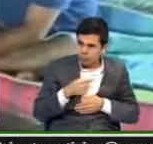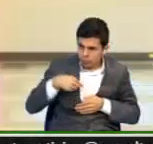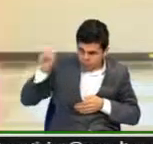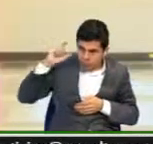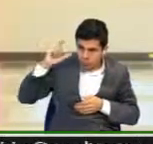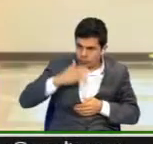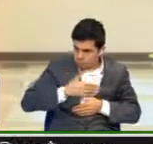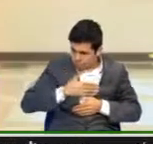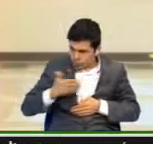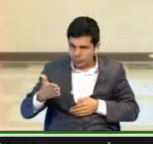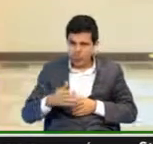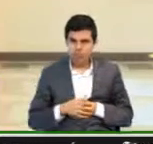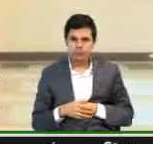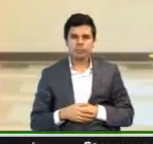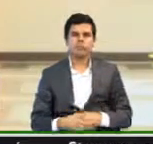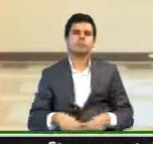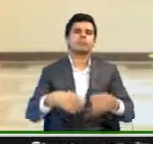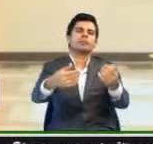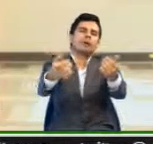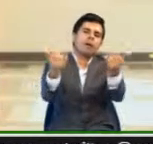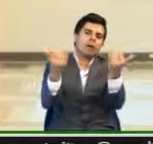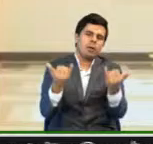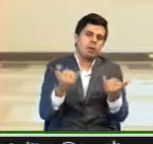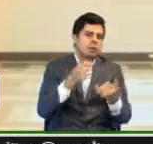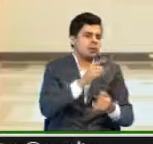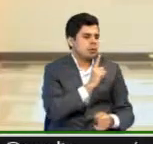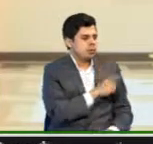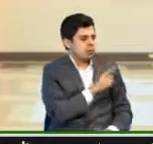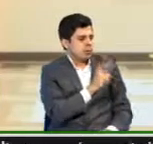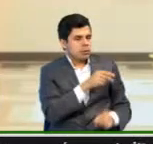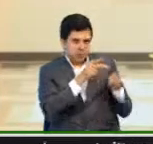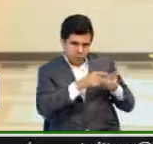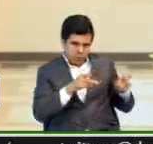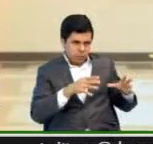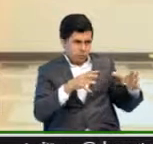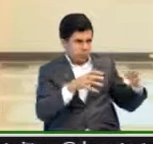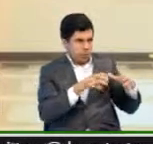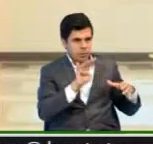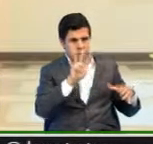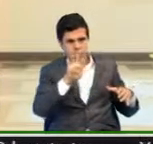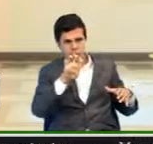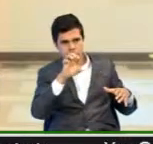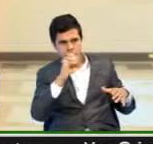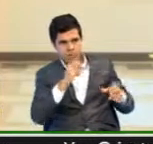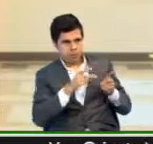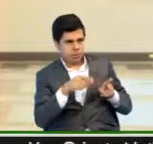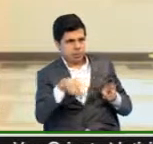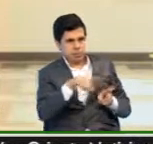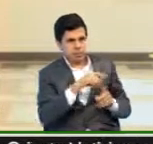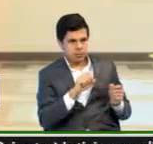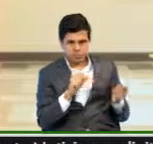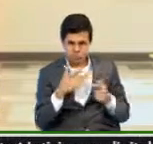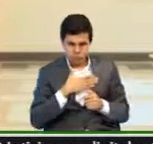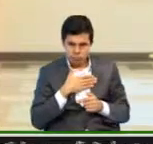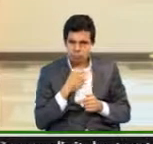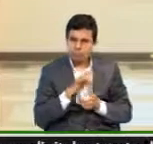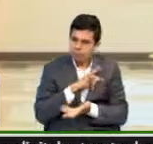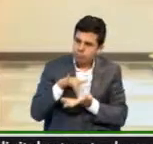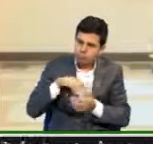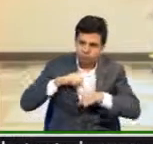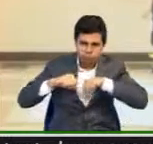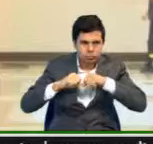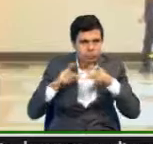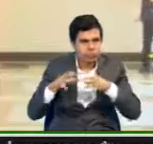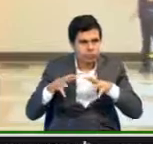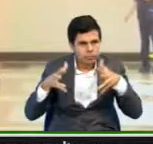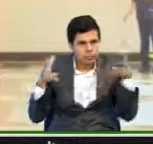Cúcuta. En ese momento tenemos 90 personas de los organismos de socorro debidamente preparadas con algunas ayudas humanitarias, más